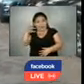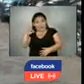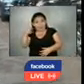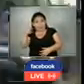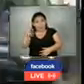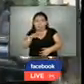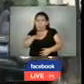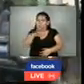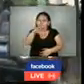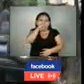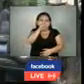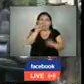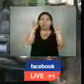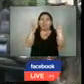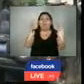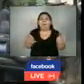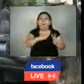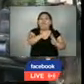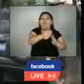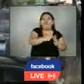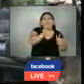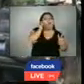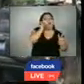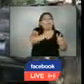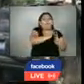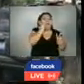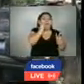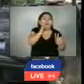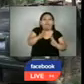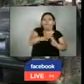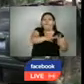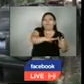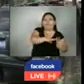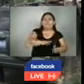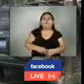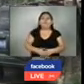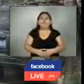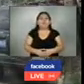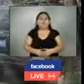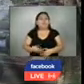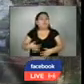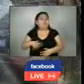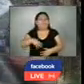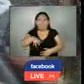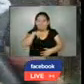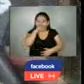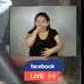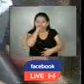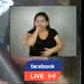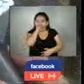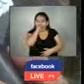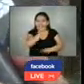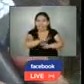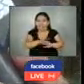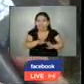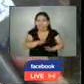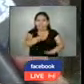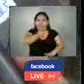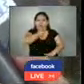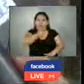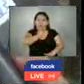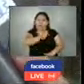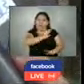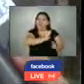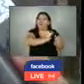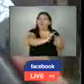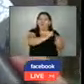tiene reserva total por seguridad de las víctimas con régimen de protección. El caso cuenta con reserva total por el derecho también